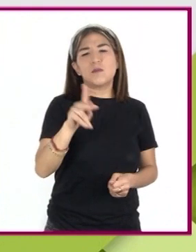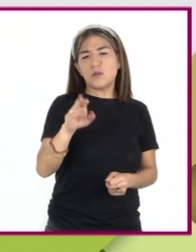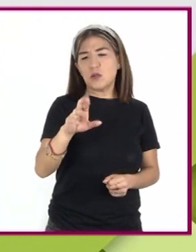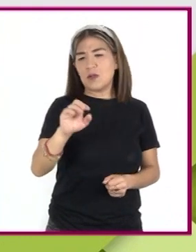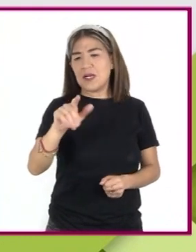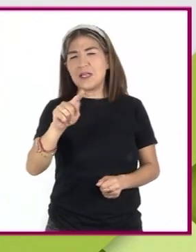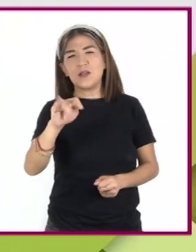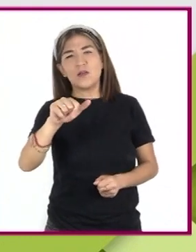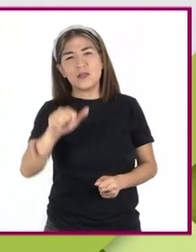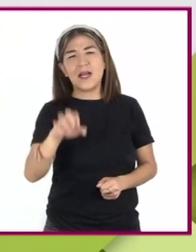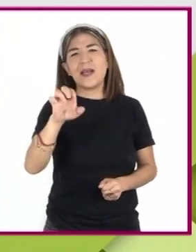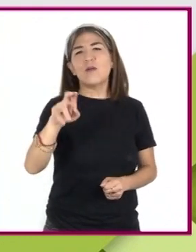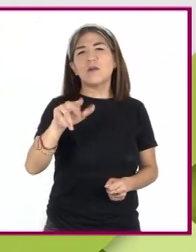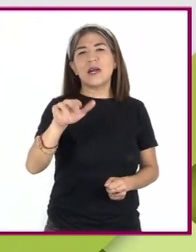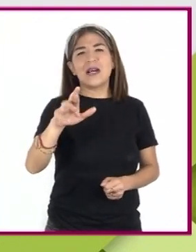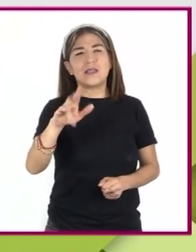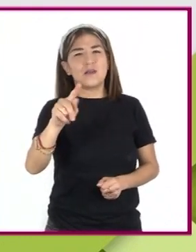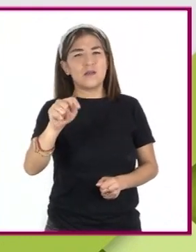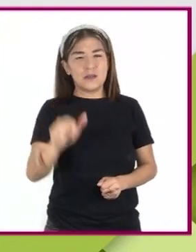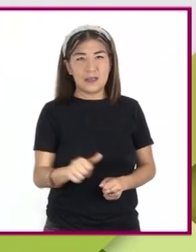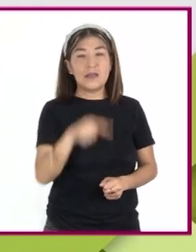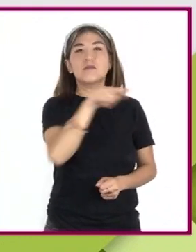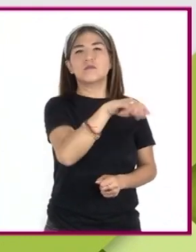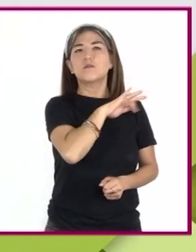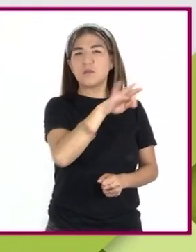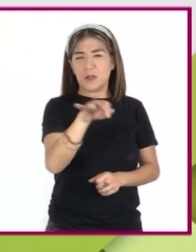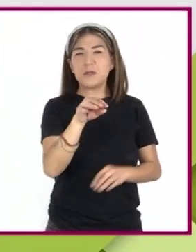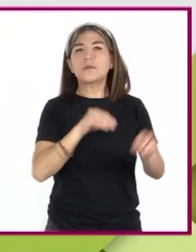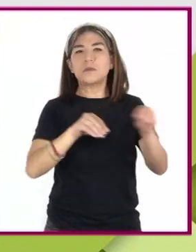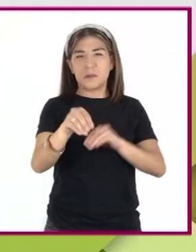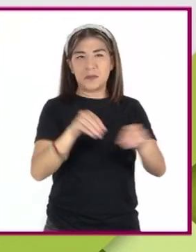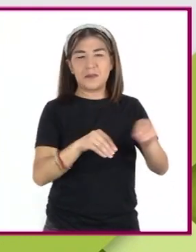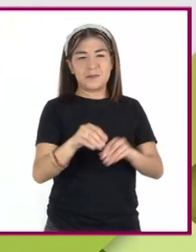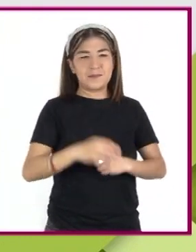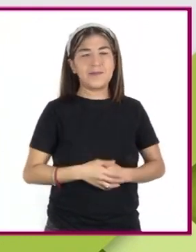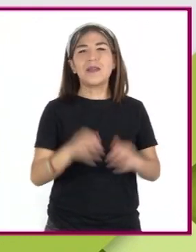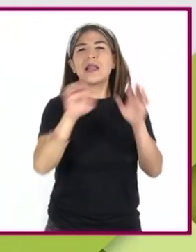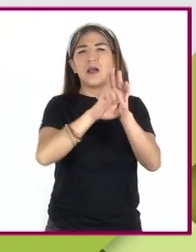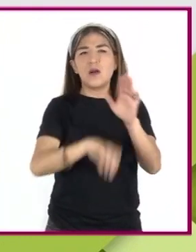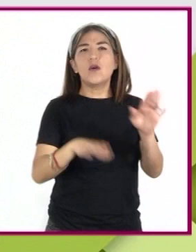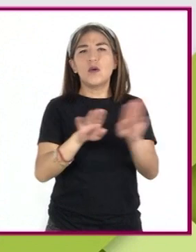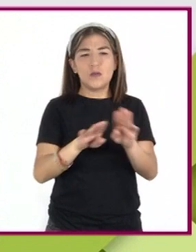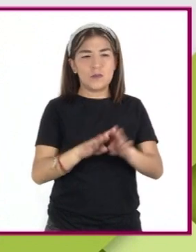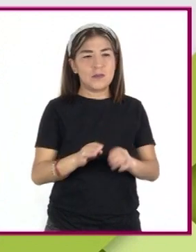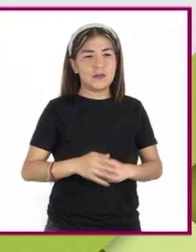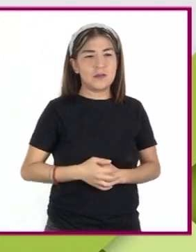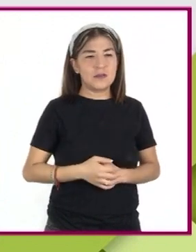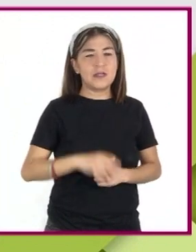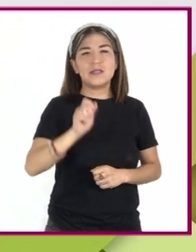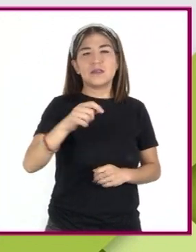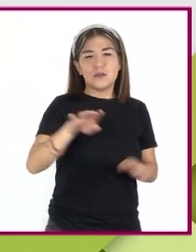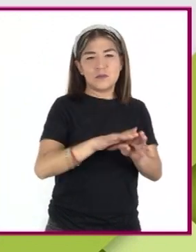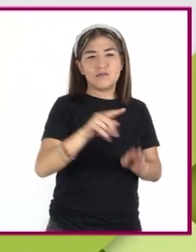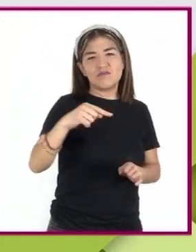eucariota. Se pueden mover, por ejemplo, mediante flagelos o cilios.